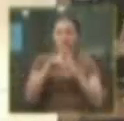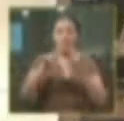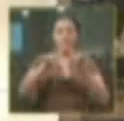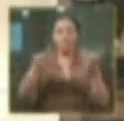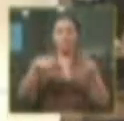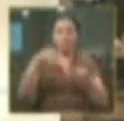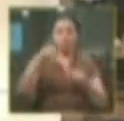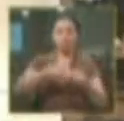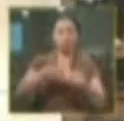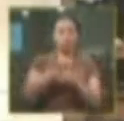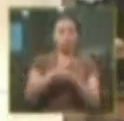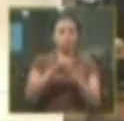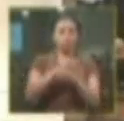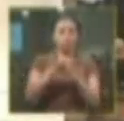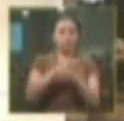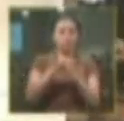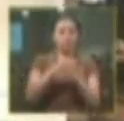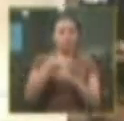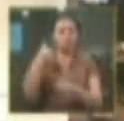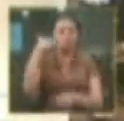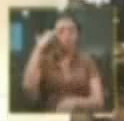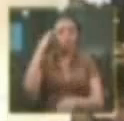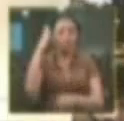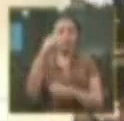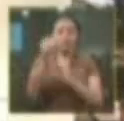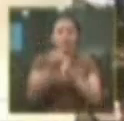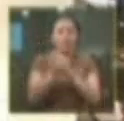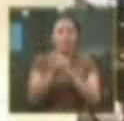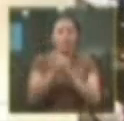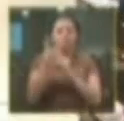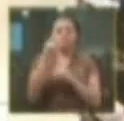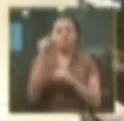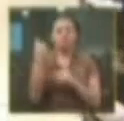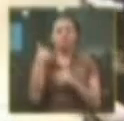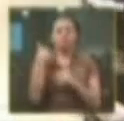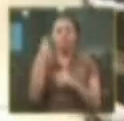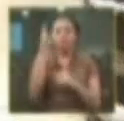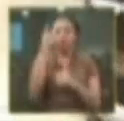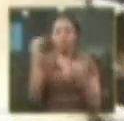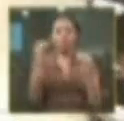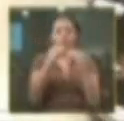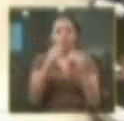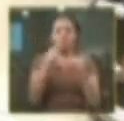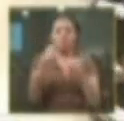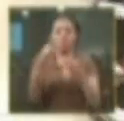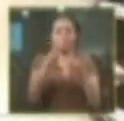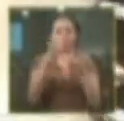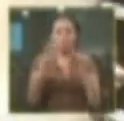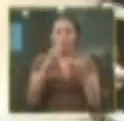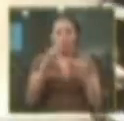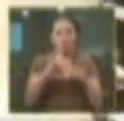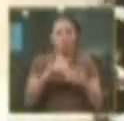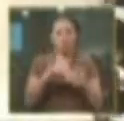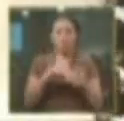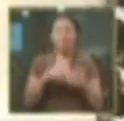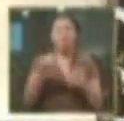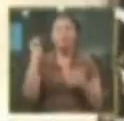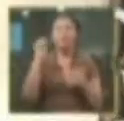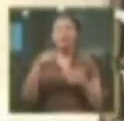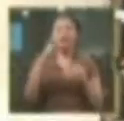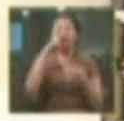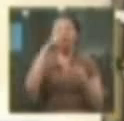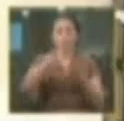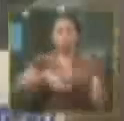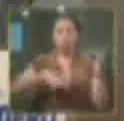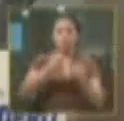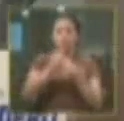soy suficientemente preocupado de no entender más allá de lo que dicen los textos. La lectura que ha